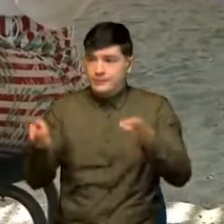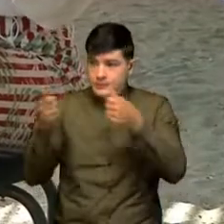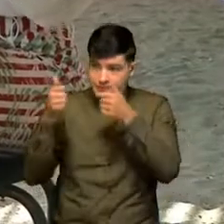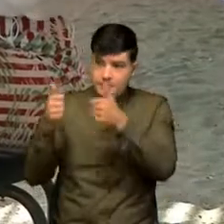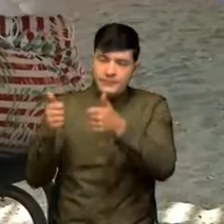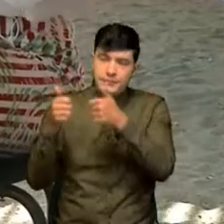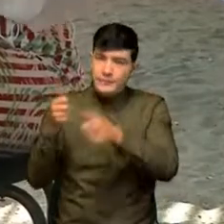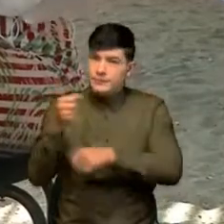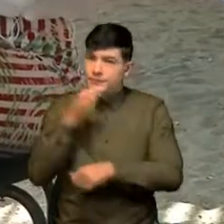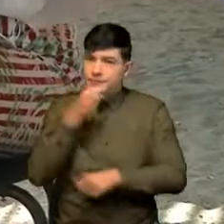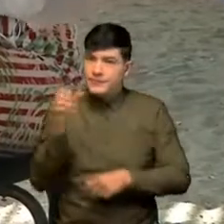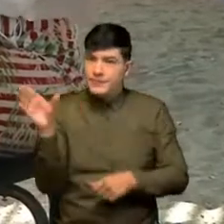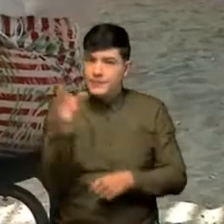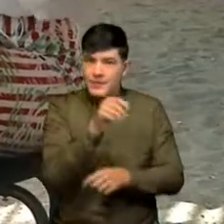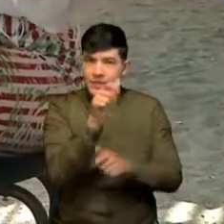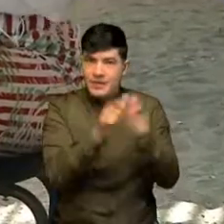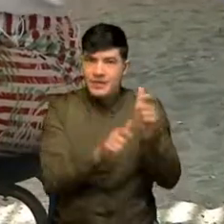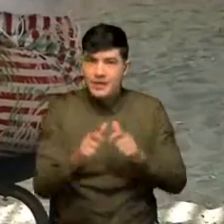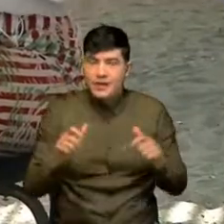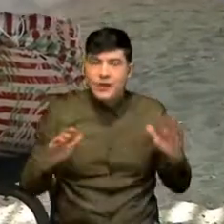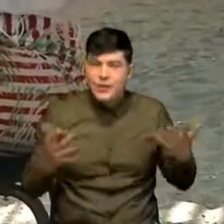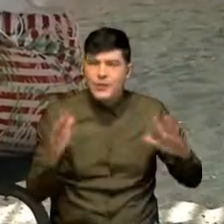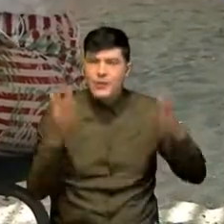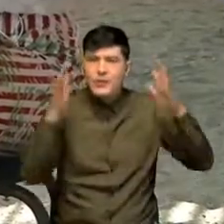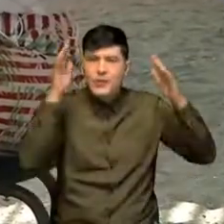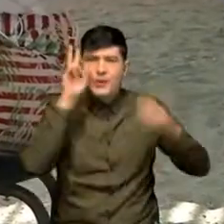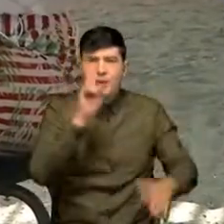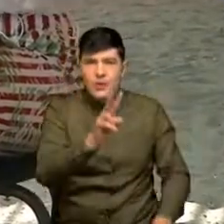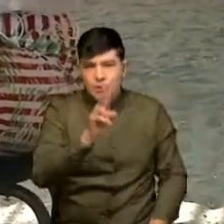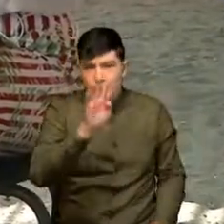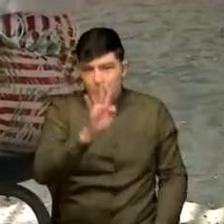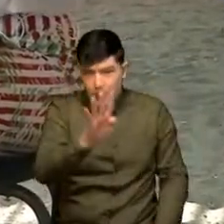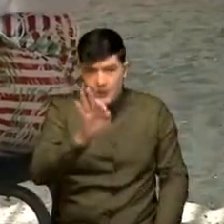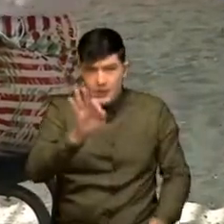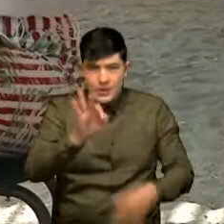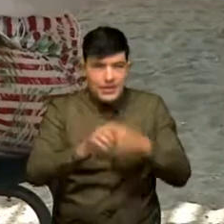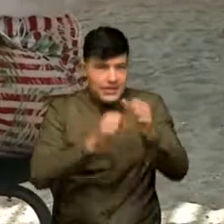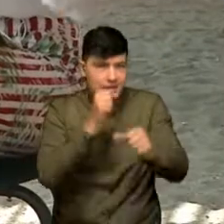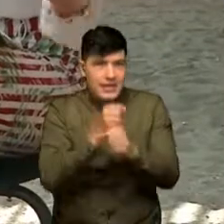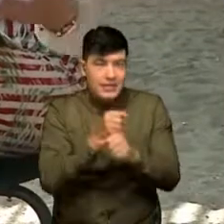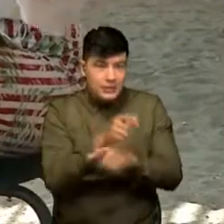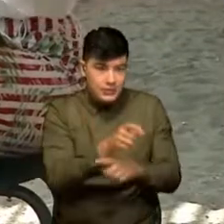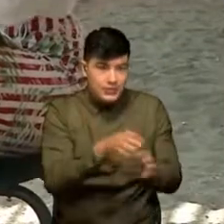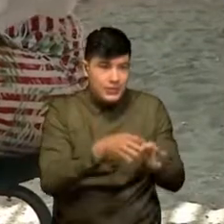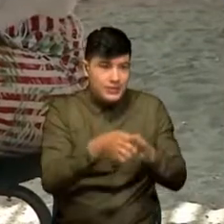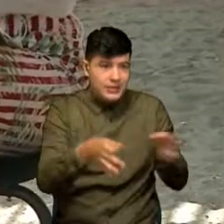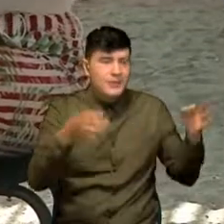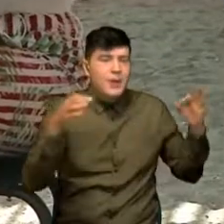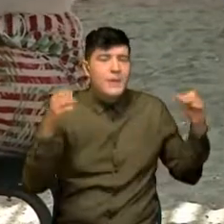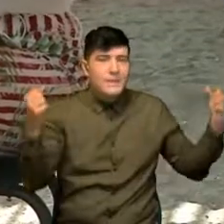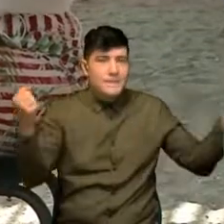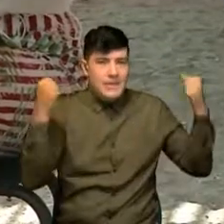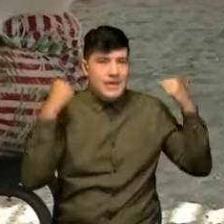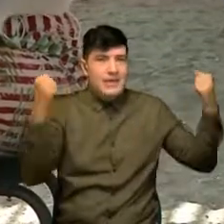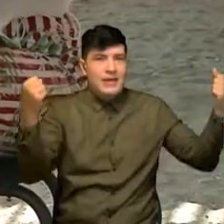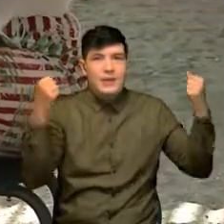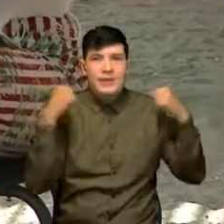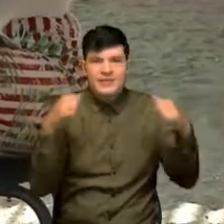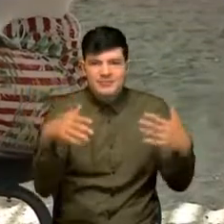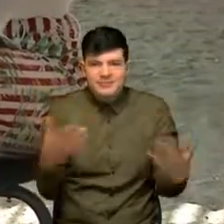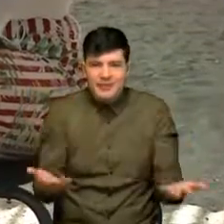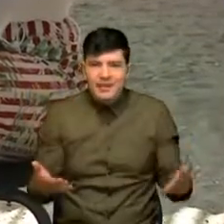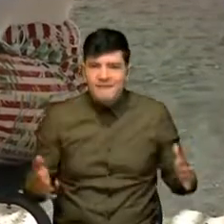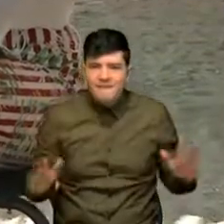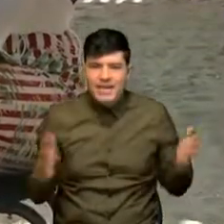para todos y es que se encuentran celebrando los 243 años del municipio de Piedecuesta. Hay muchas ferias, actividades para que todos puedan